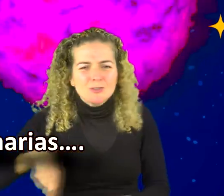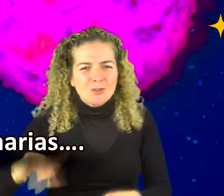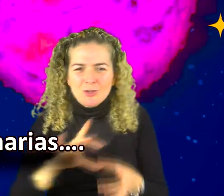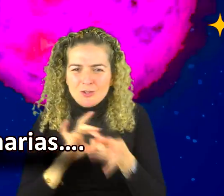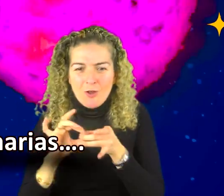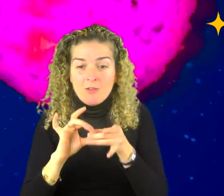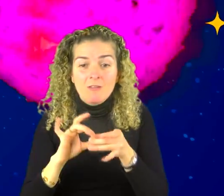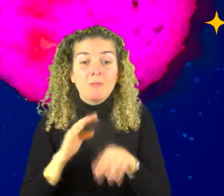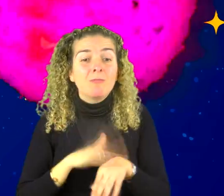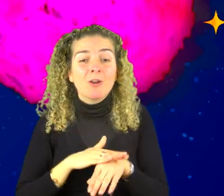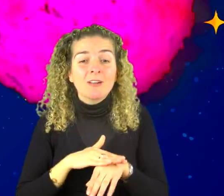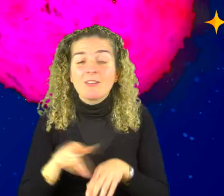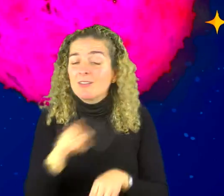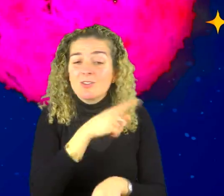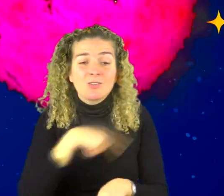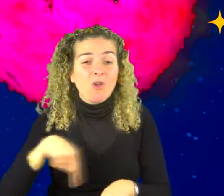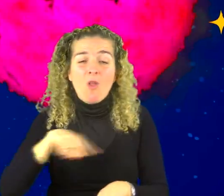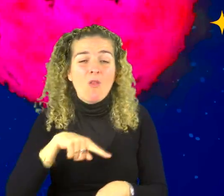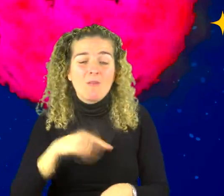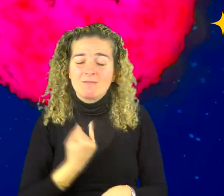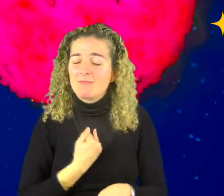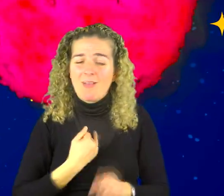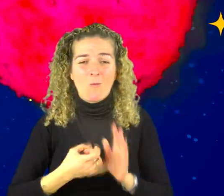no lo olvides. ¡Feliz vida!